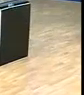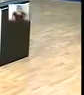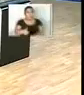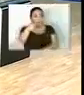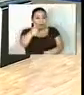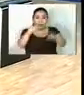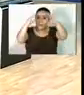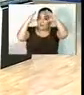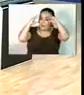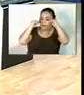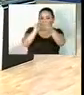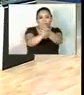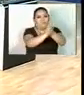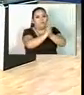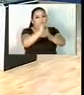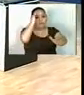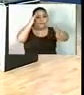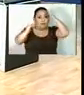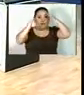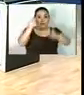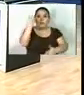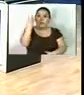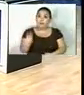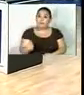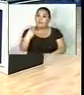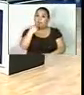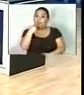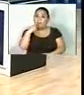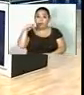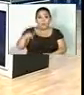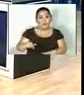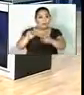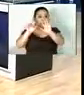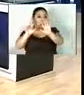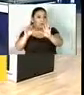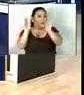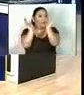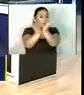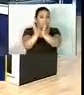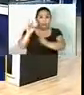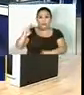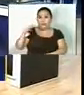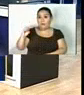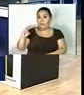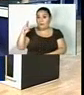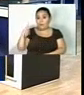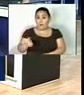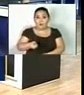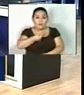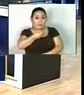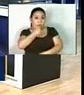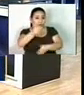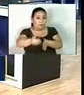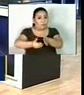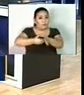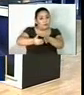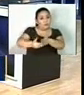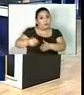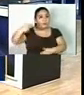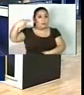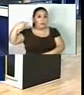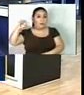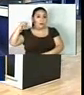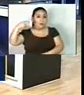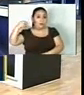Muy buenas noches, un gusto saludarles ya en el día viernes, estamos en el viernes 8 de mayo de 2020 y comenzamos una nueva entrega de Hechos, emisión